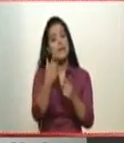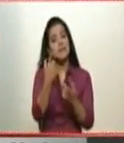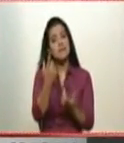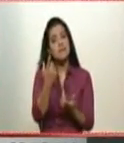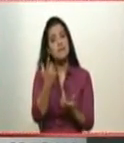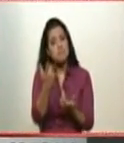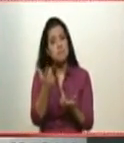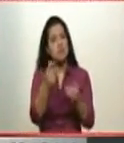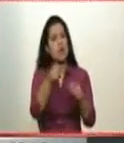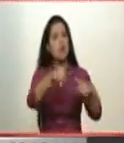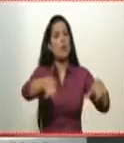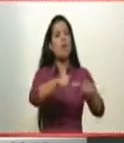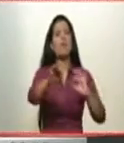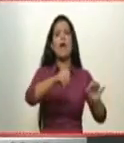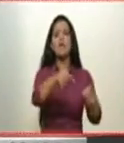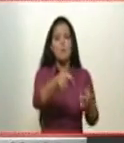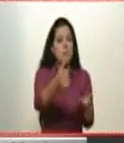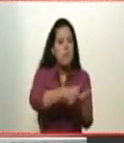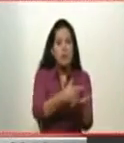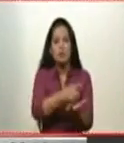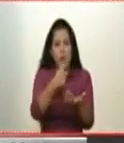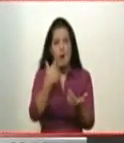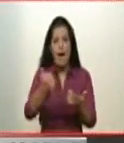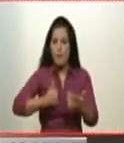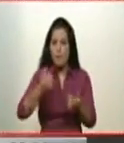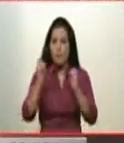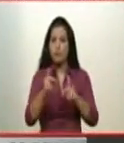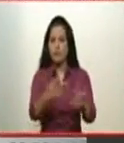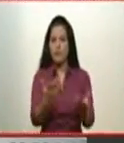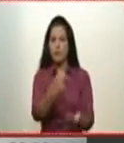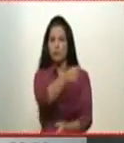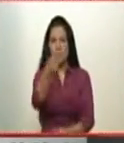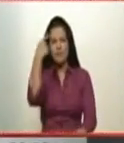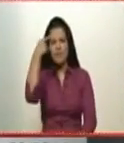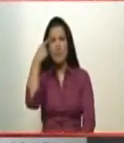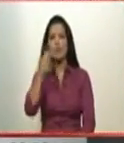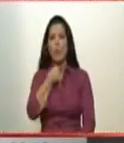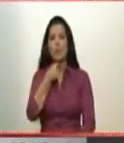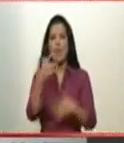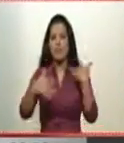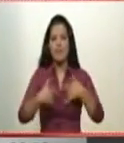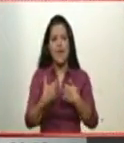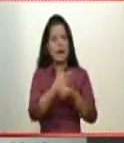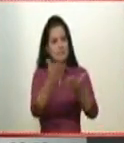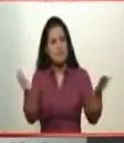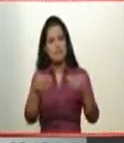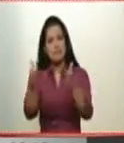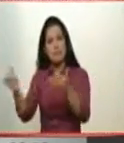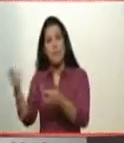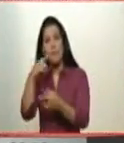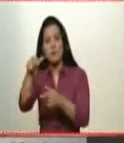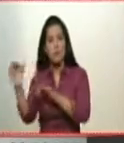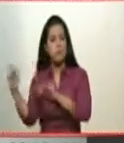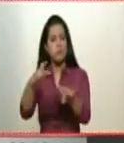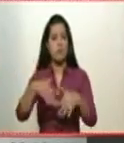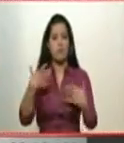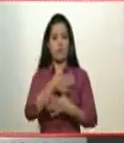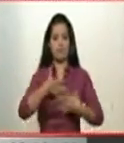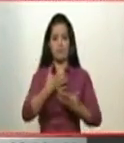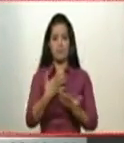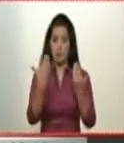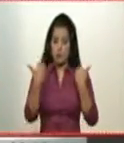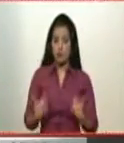a estos espacios. La política de recuperación de espacios lo sabemos todos perfectamente. Nosotros somos beneficiarios de, yo